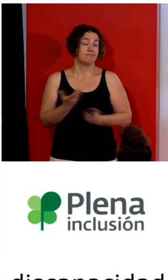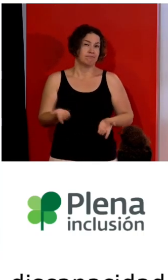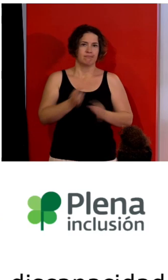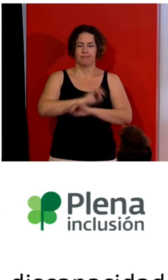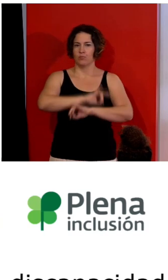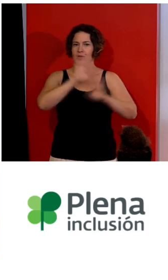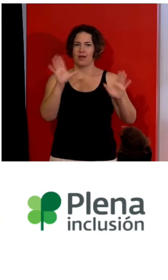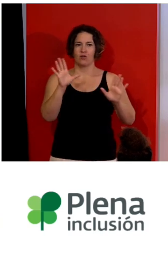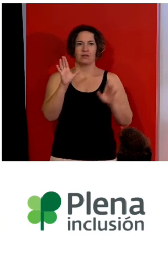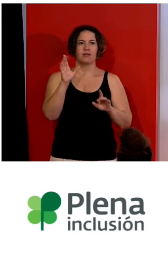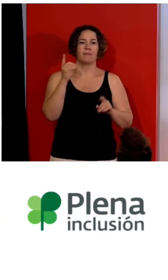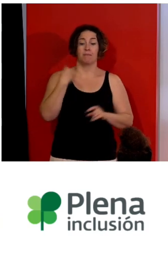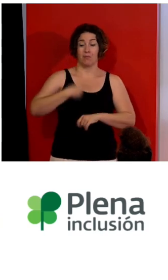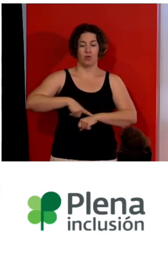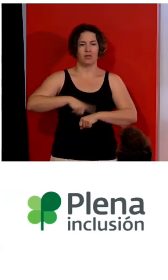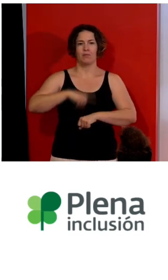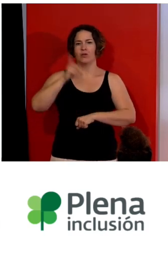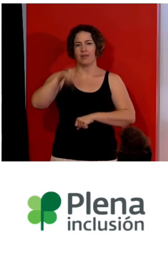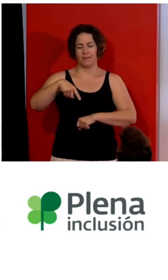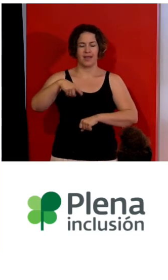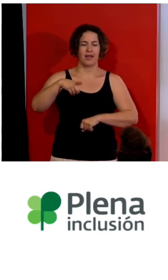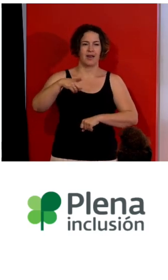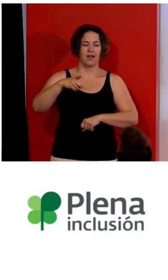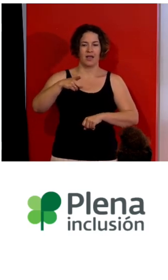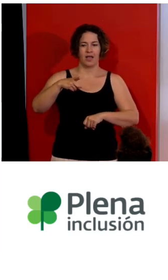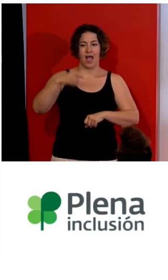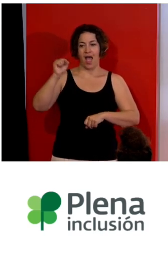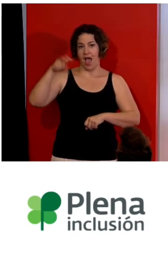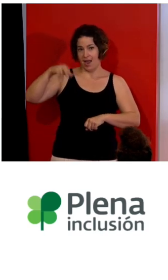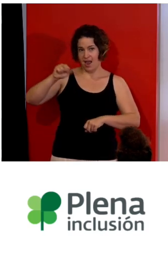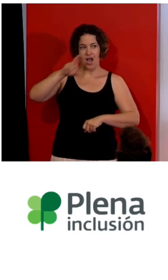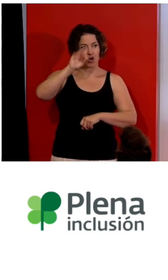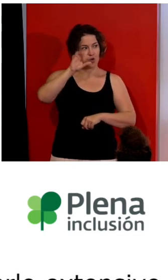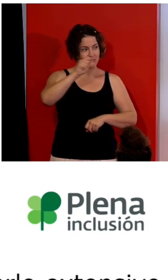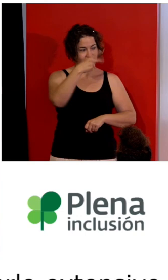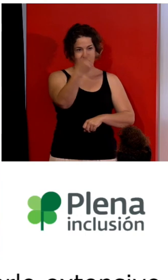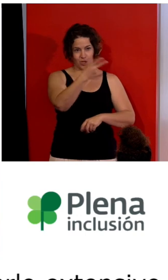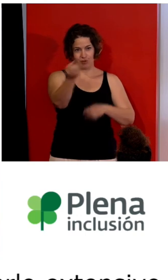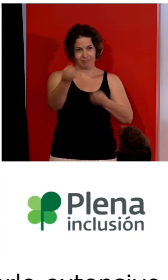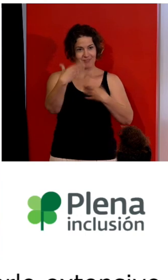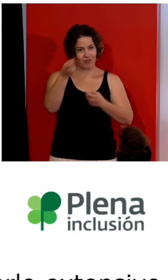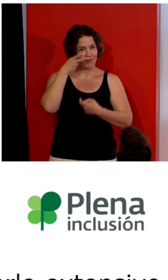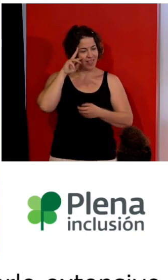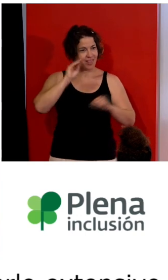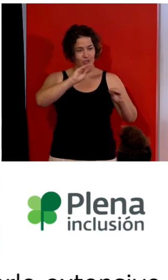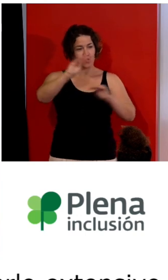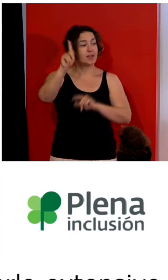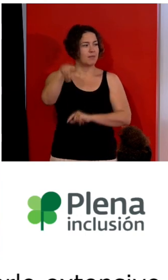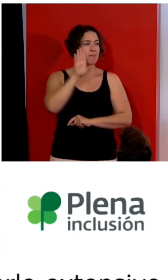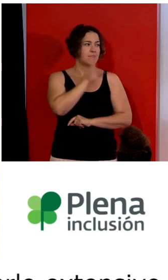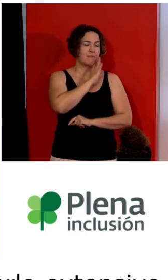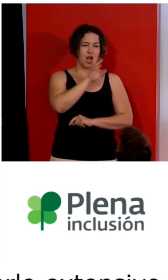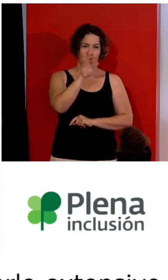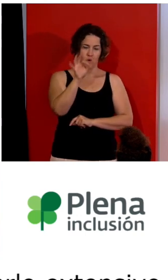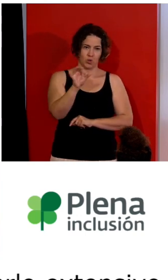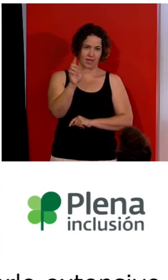supuesto, al mismo tiempo hacerlo extensivo a Ana y a Rosa, que han venido a contarnos su experiencia, y a la madre de Rosa.